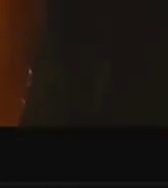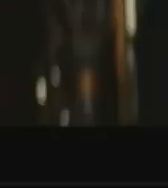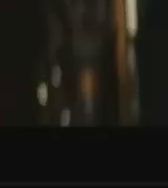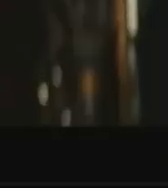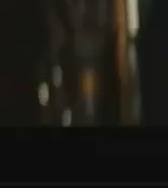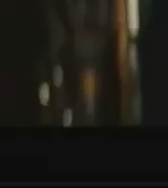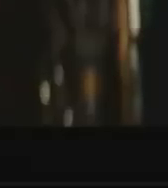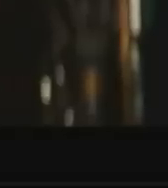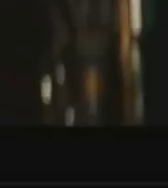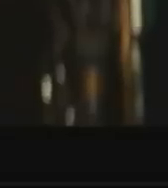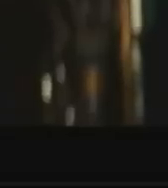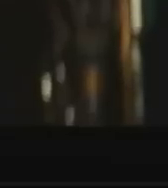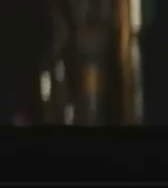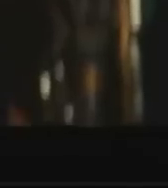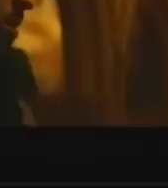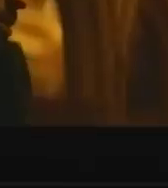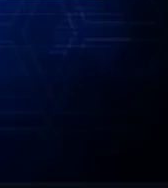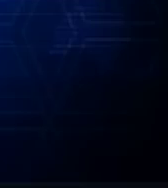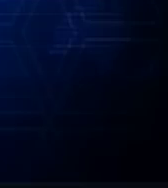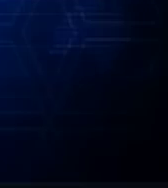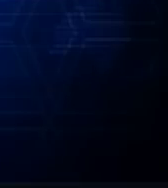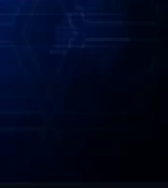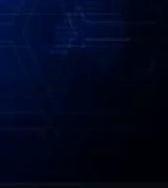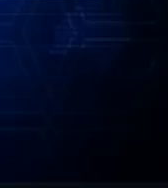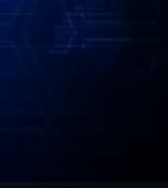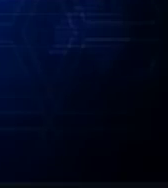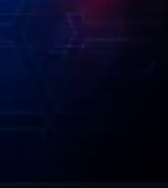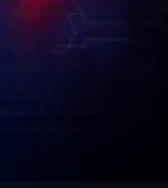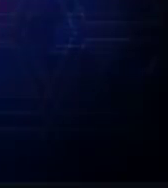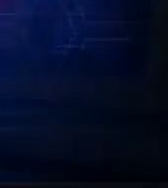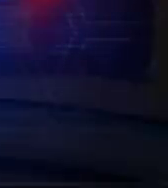Sentimiento divino.